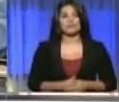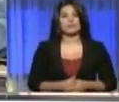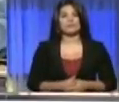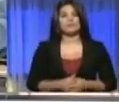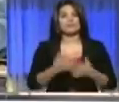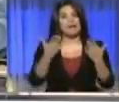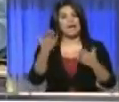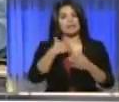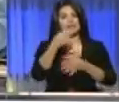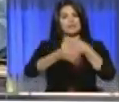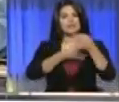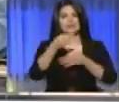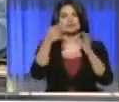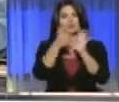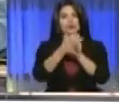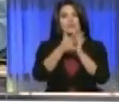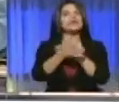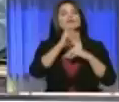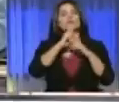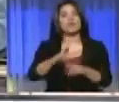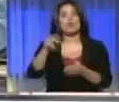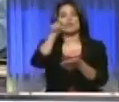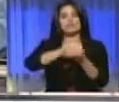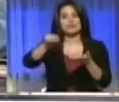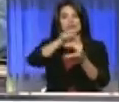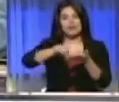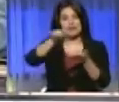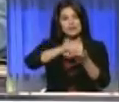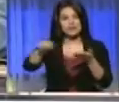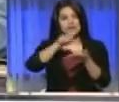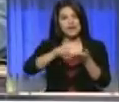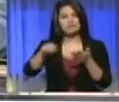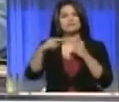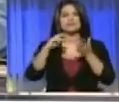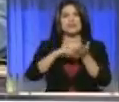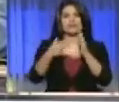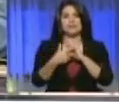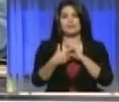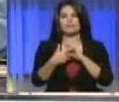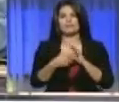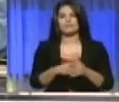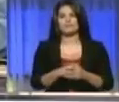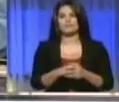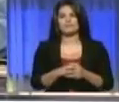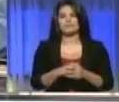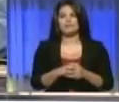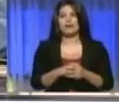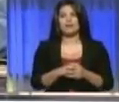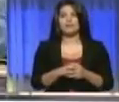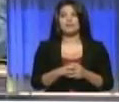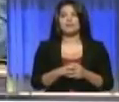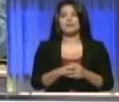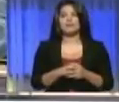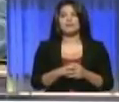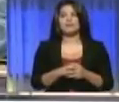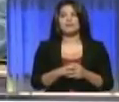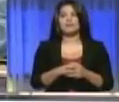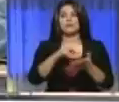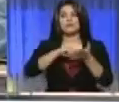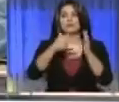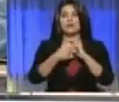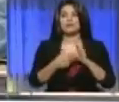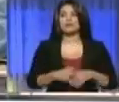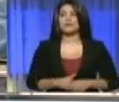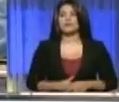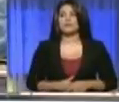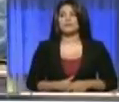lo que ha sido el resultado de la Secretaría Técnica de la Comisión Mixta China-Venezuela.